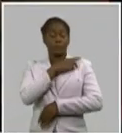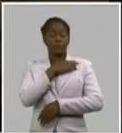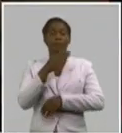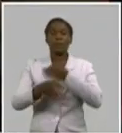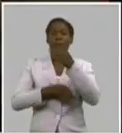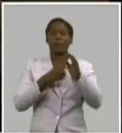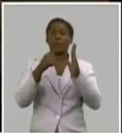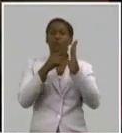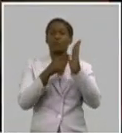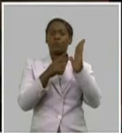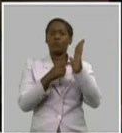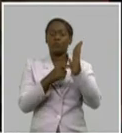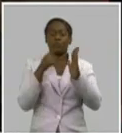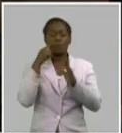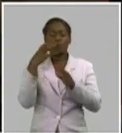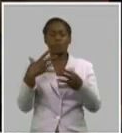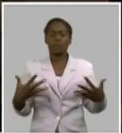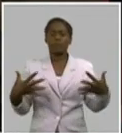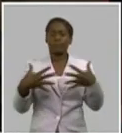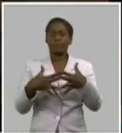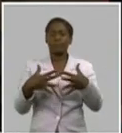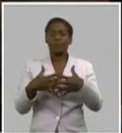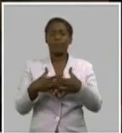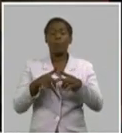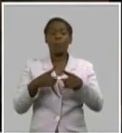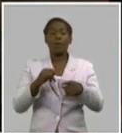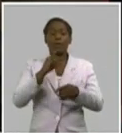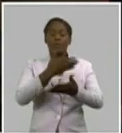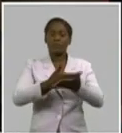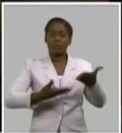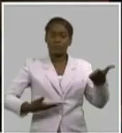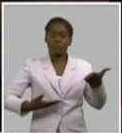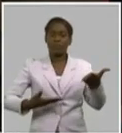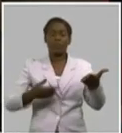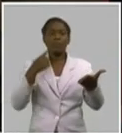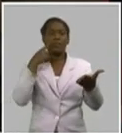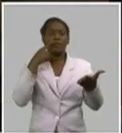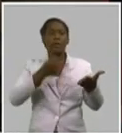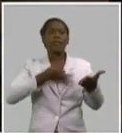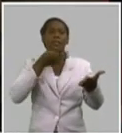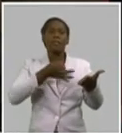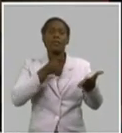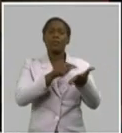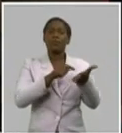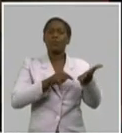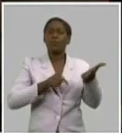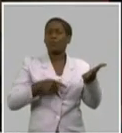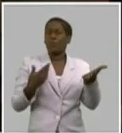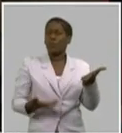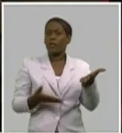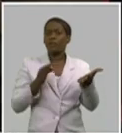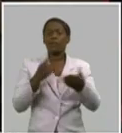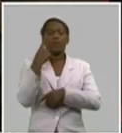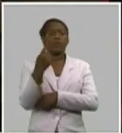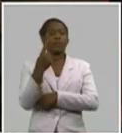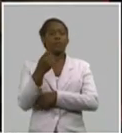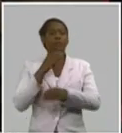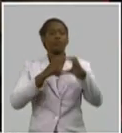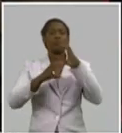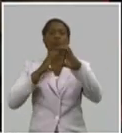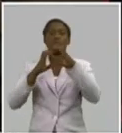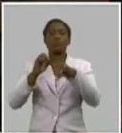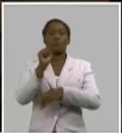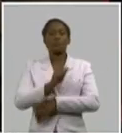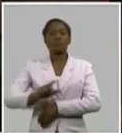tres pilares. Porque a lo largo de todo el informe replantea y expone el tema de la necesidad de la comunicación